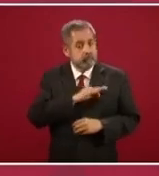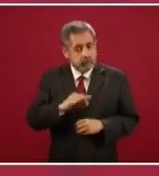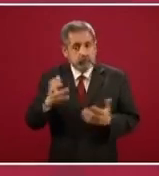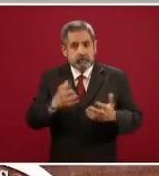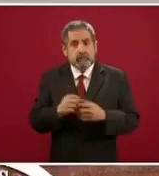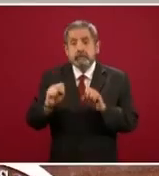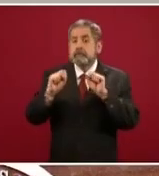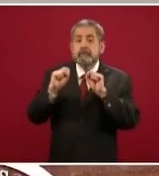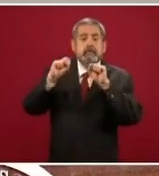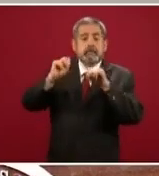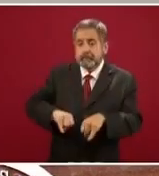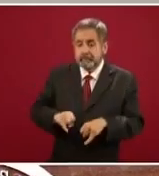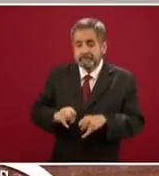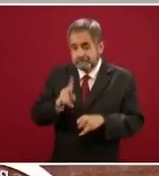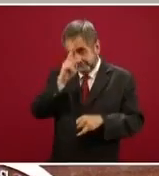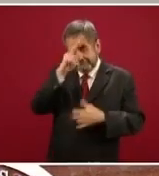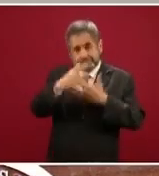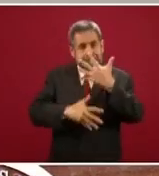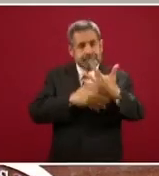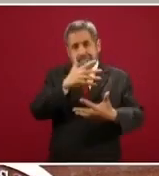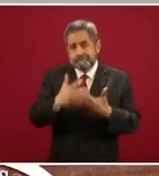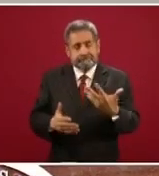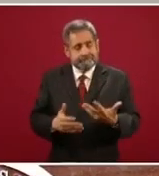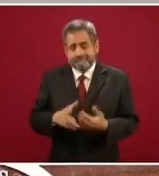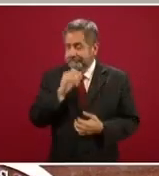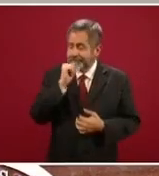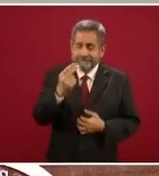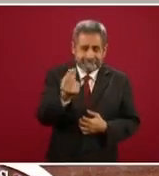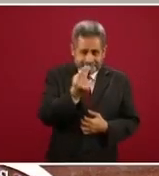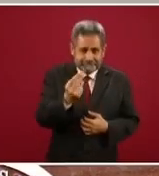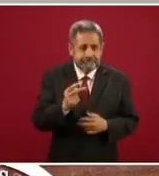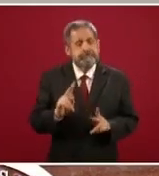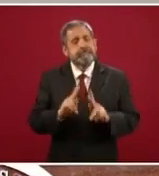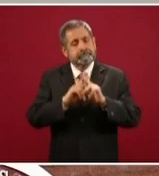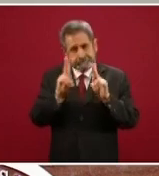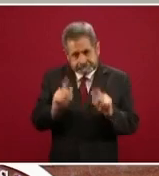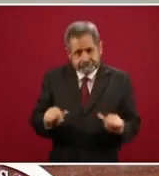sin violencia, de manera pacífica,